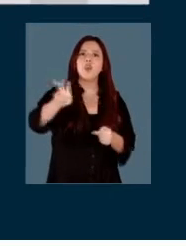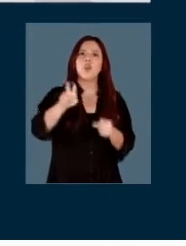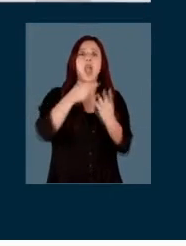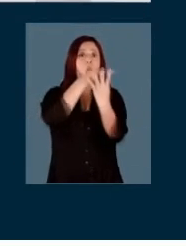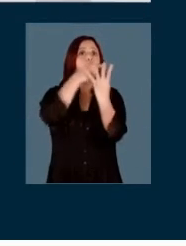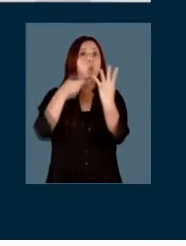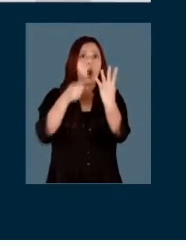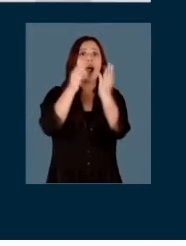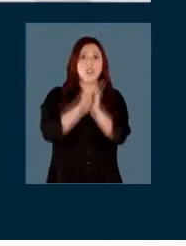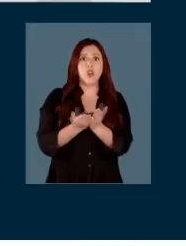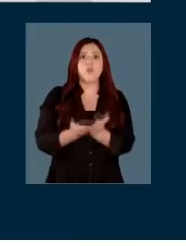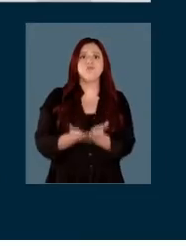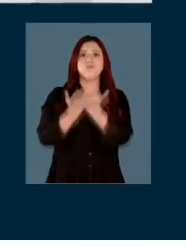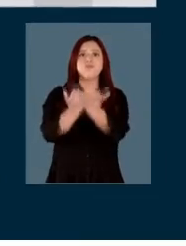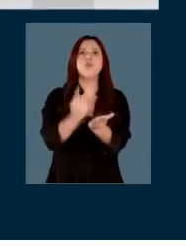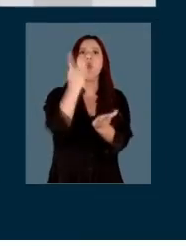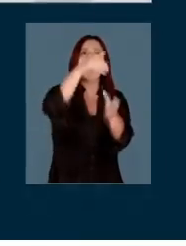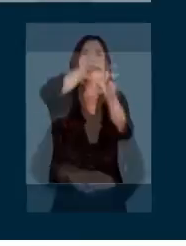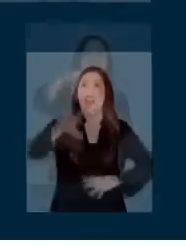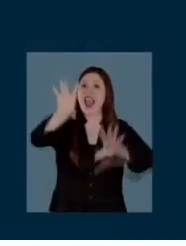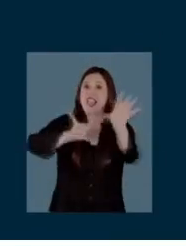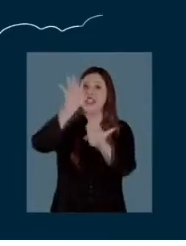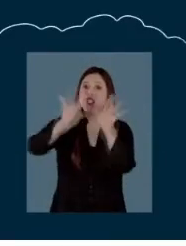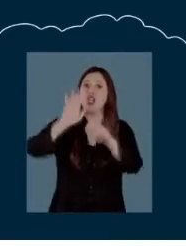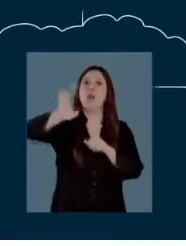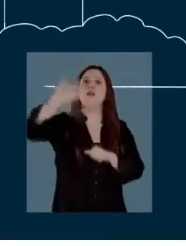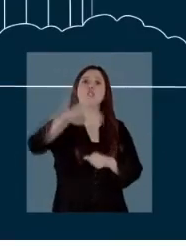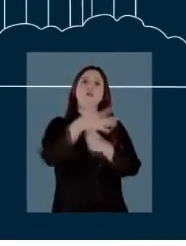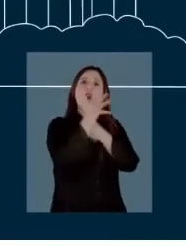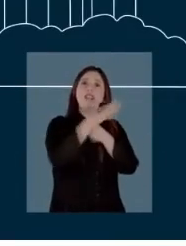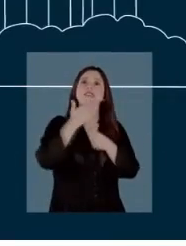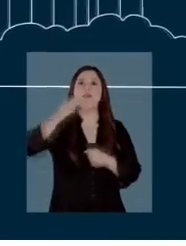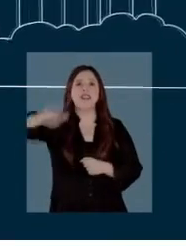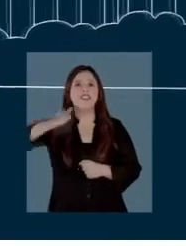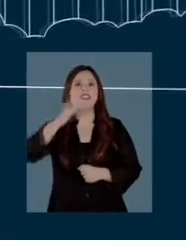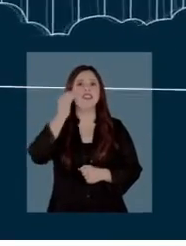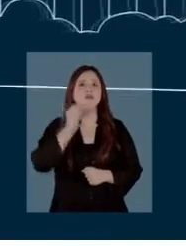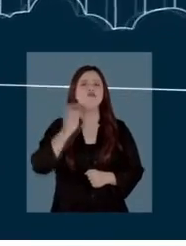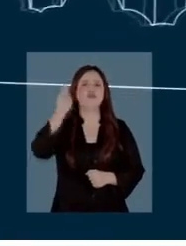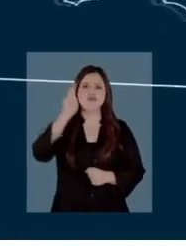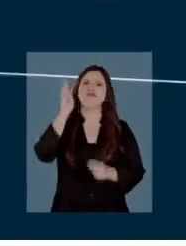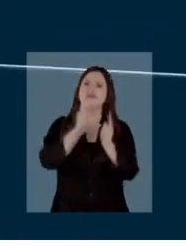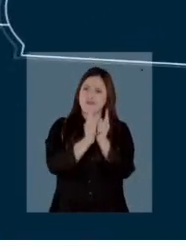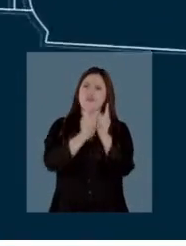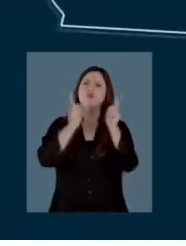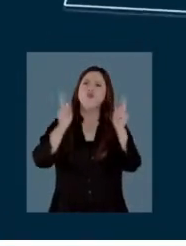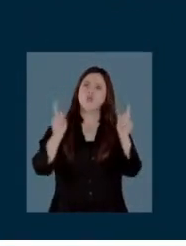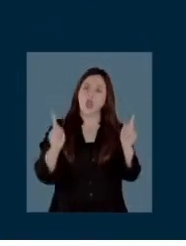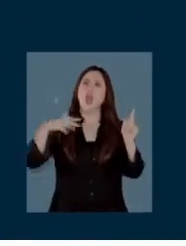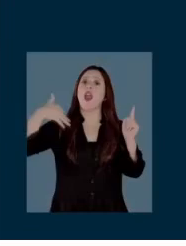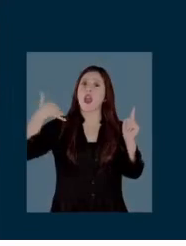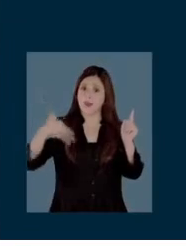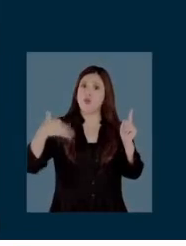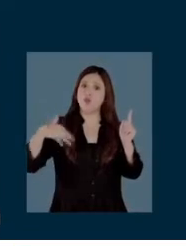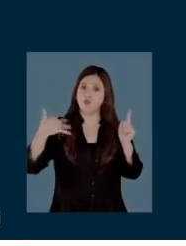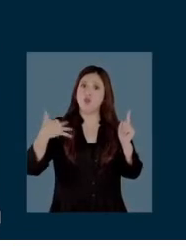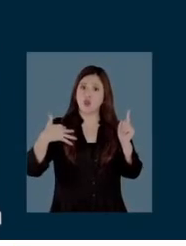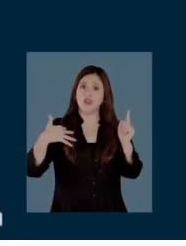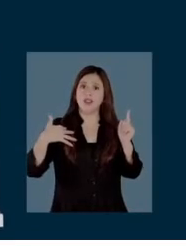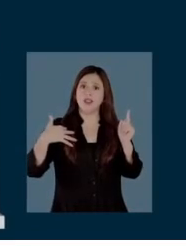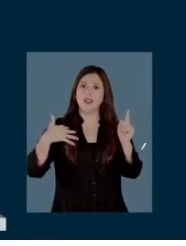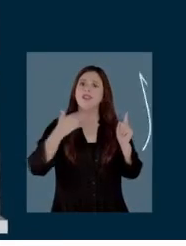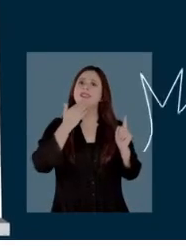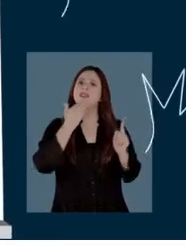Bueno, si la comuna donde se desplaza está dentro de la misma región, solo con portar su cédula de identidad